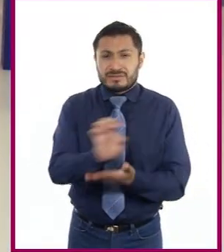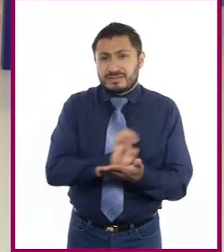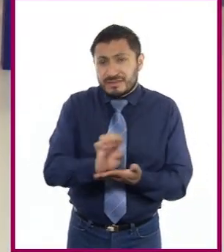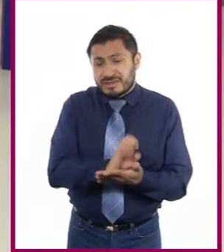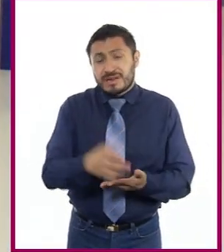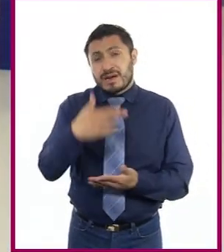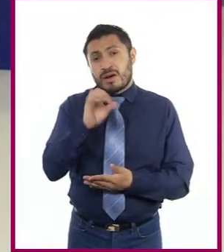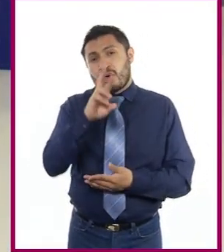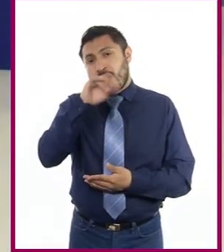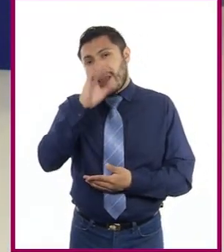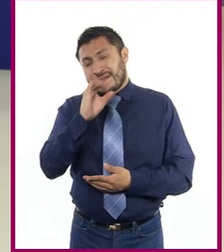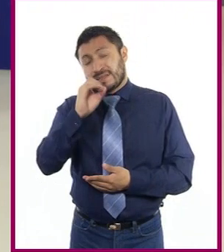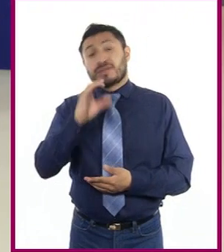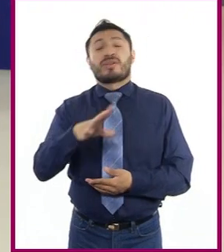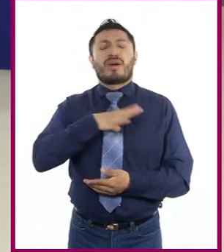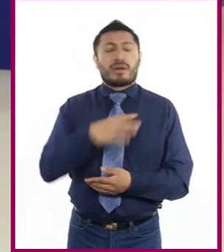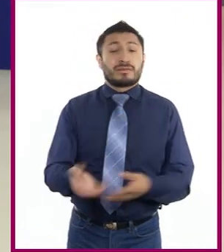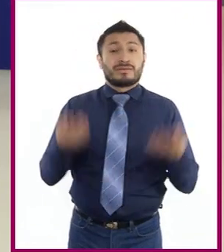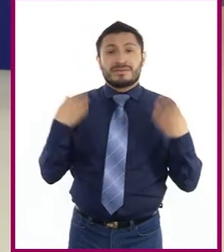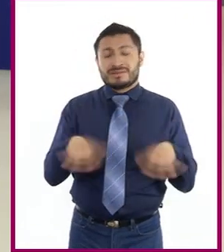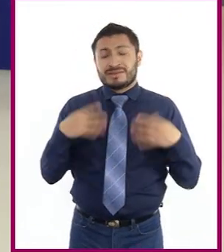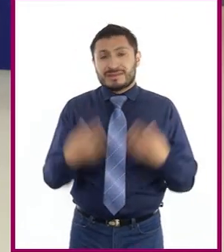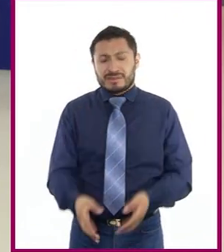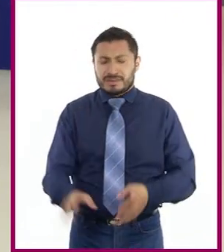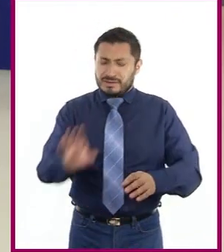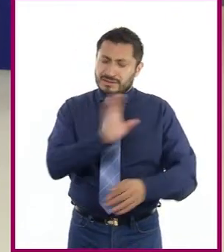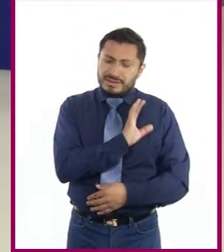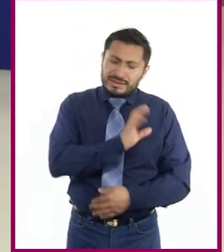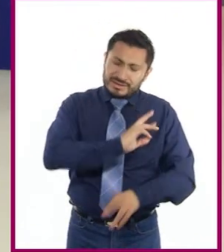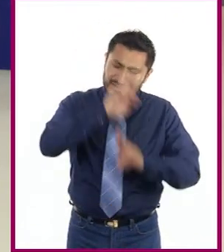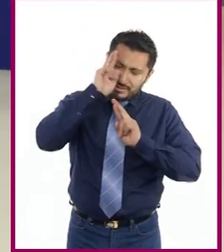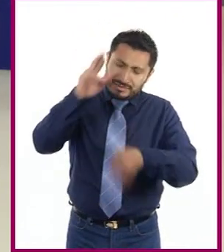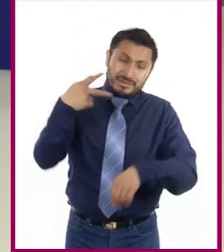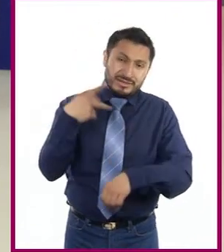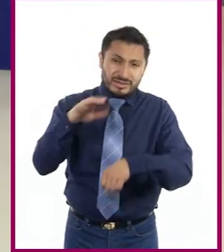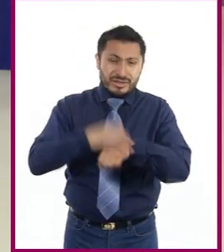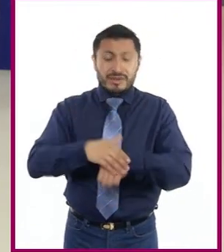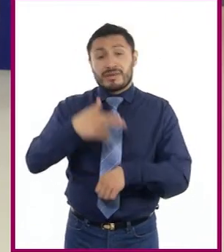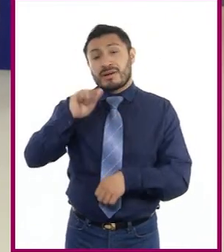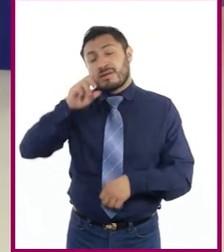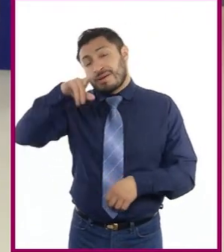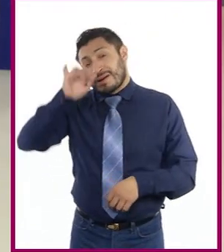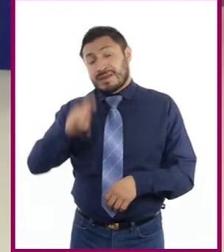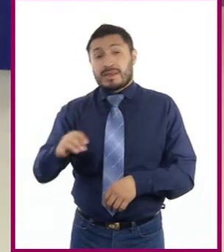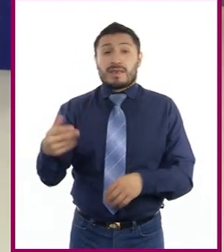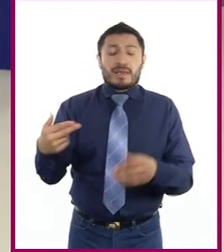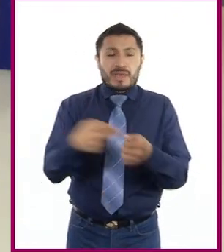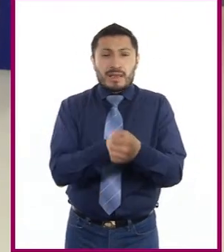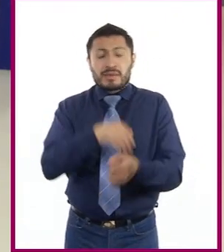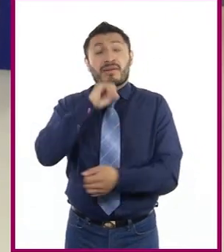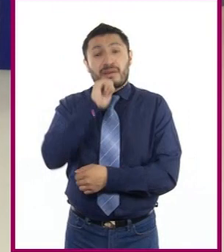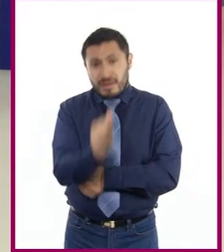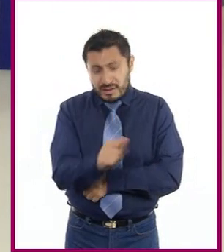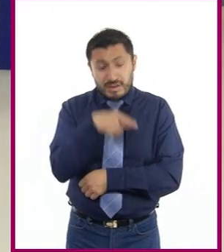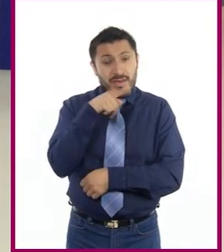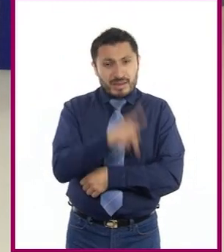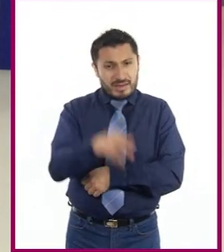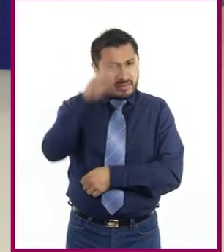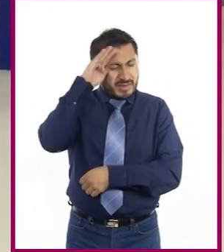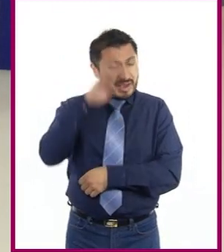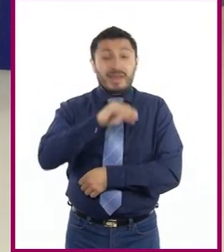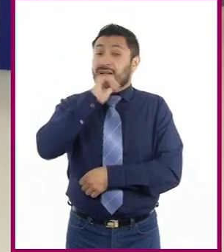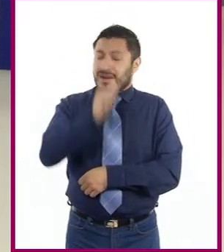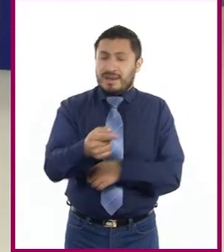Horacio, ante todo, tiene en estima a su amigo Hamlet y no le ocultaría nada. Él, sin pensarlo dos